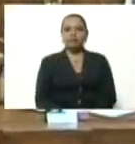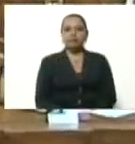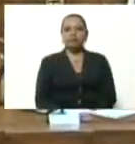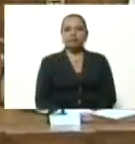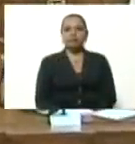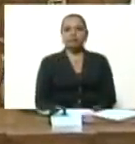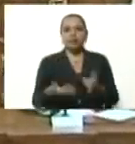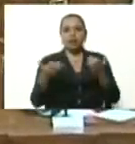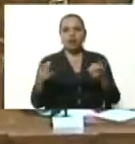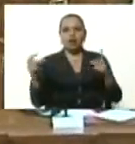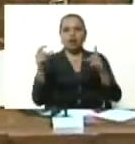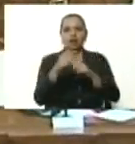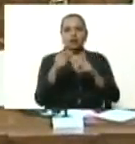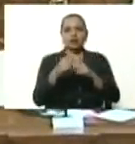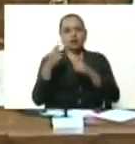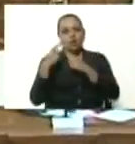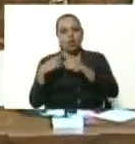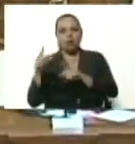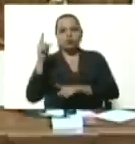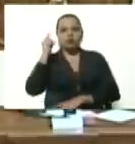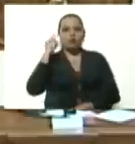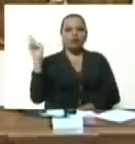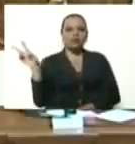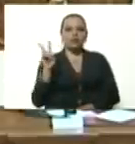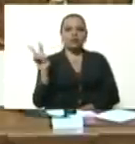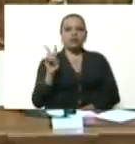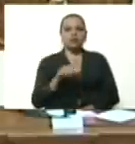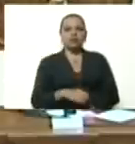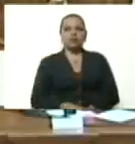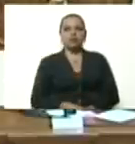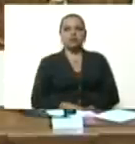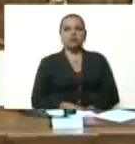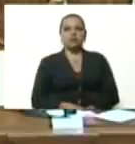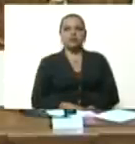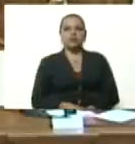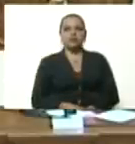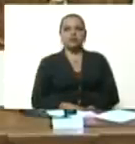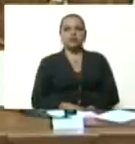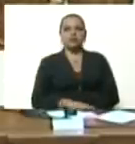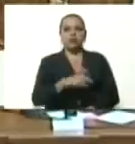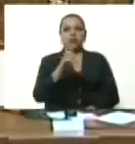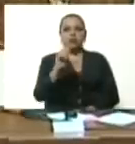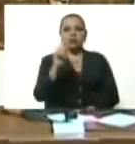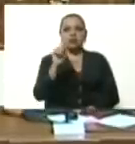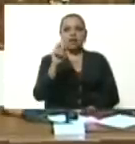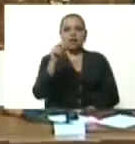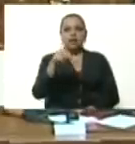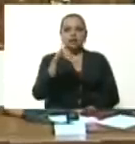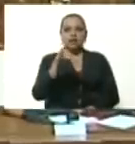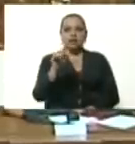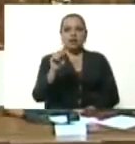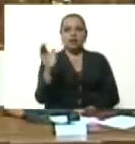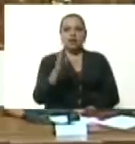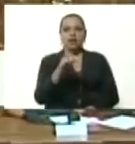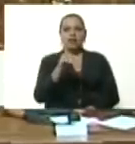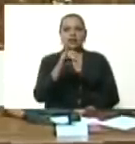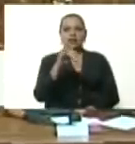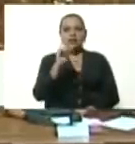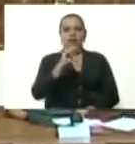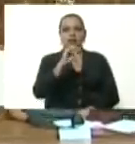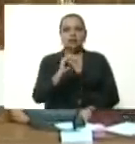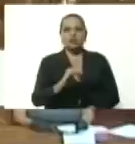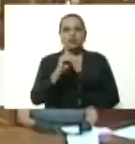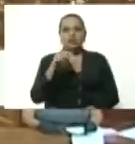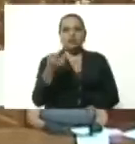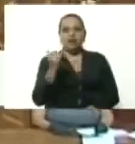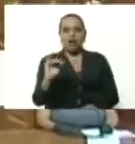en el uso de la palabra a otra mujer venezolana, Tania Valentina Díaz, agredida también